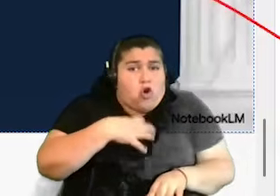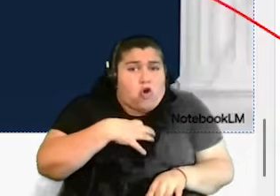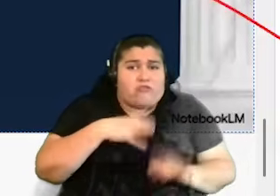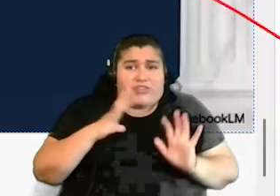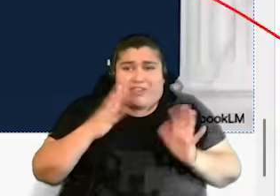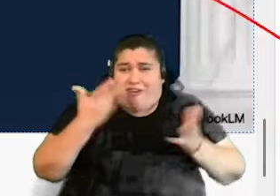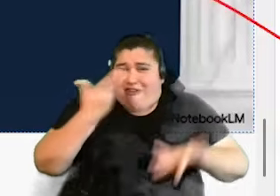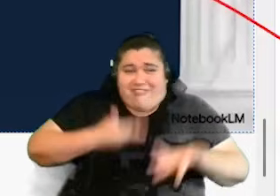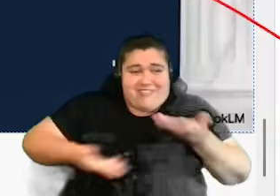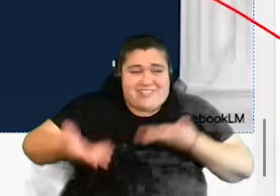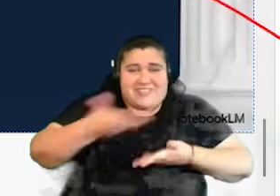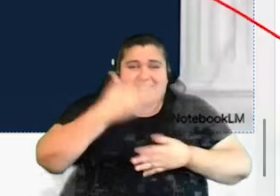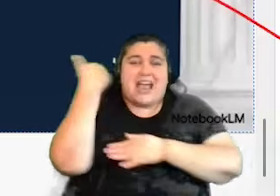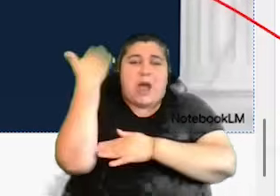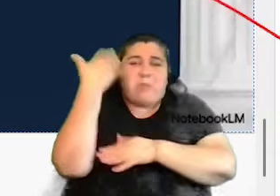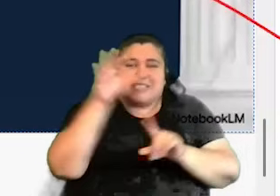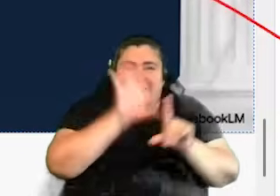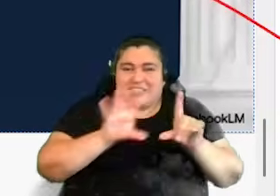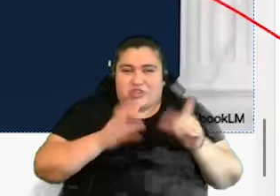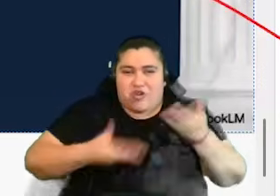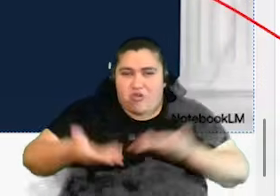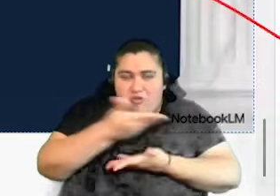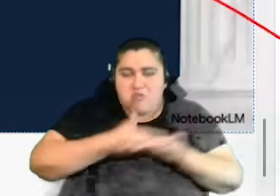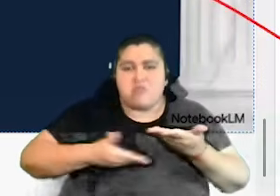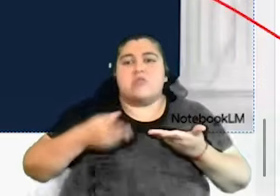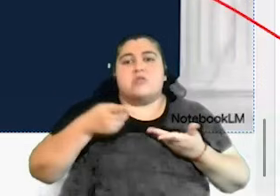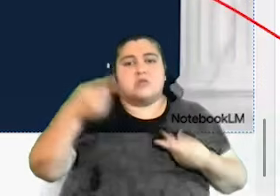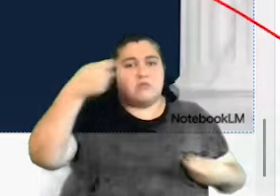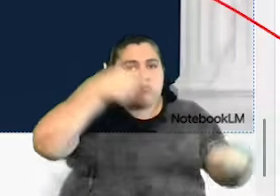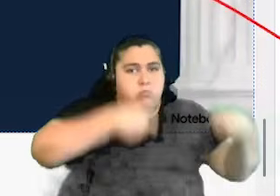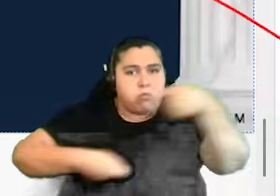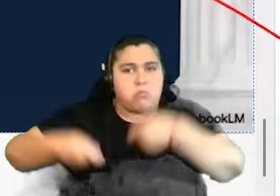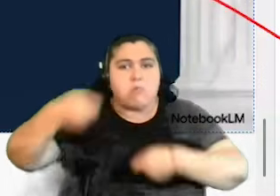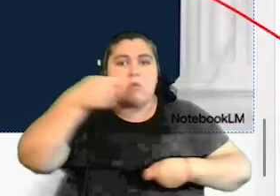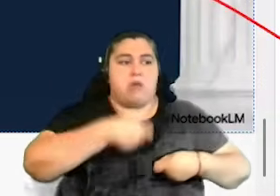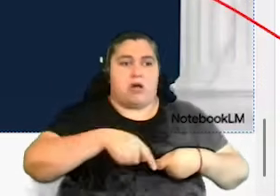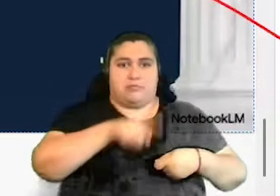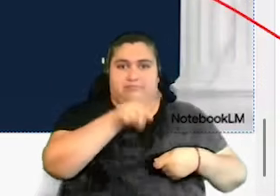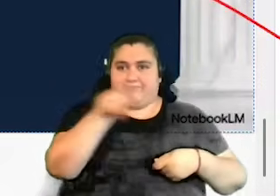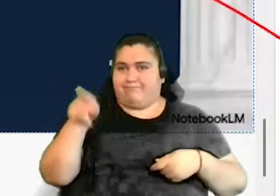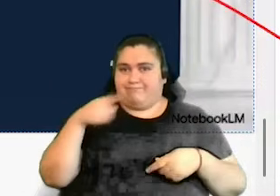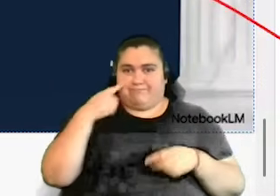nos capacitamos y que tenemos una planta de profesionales